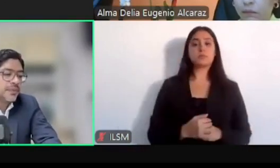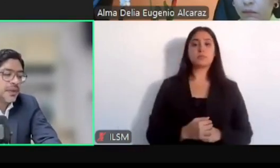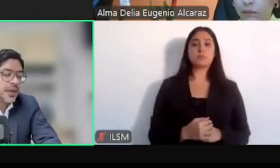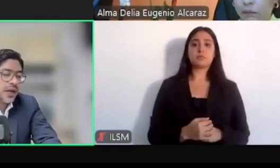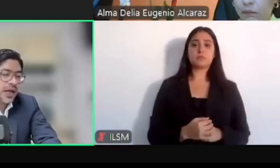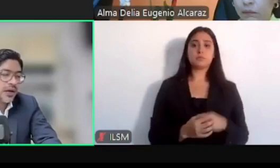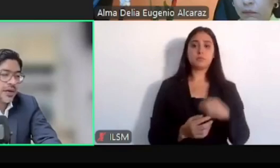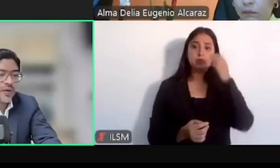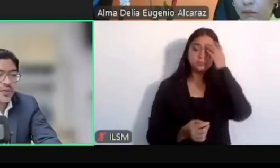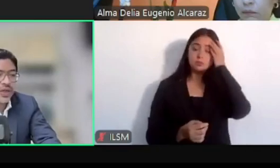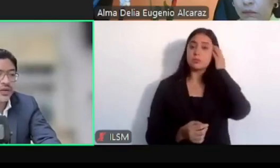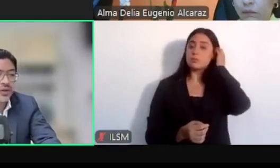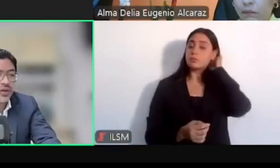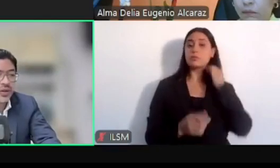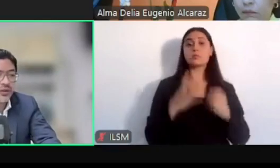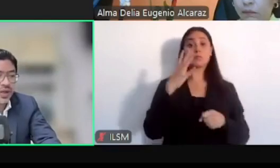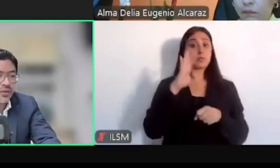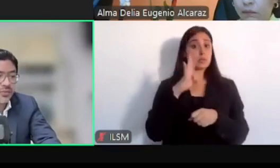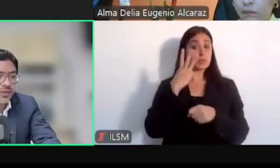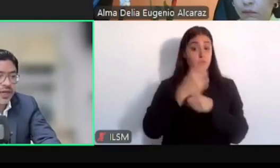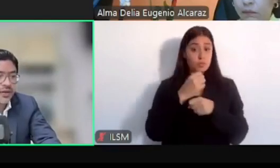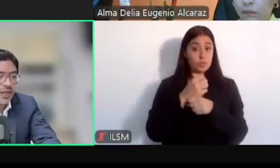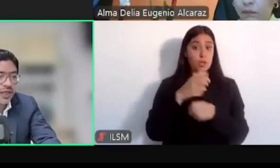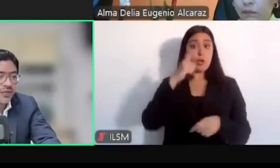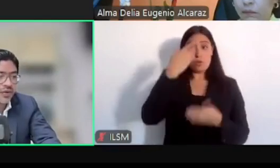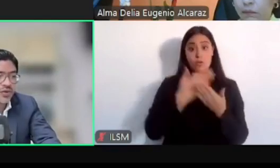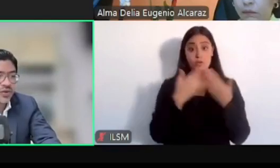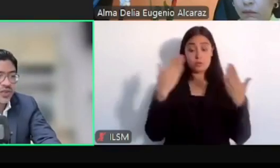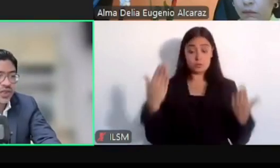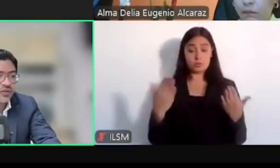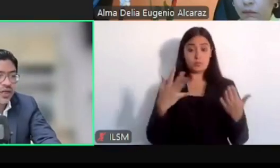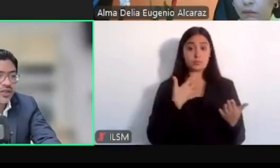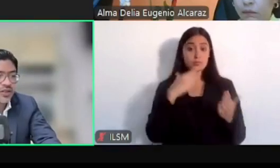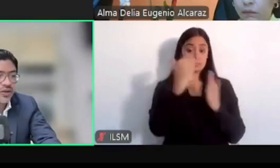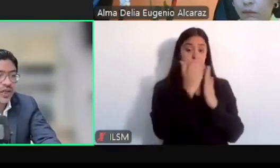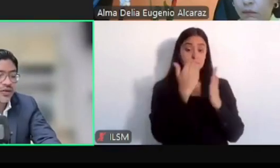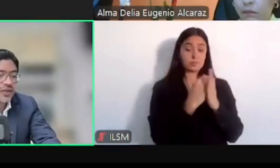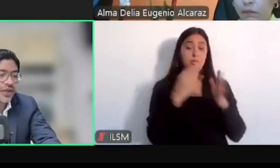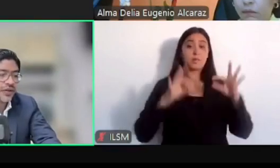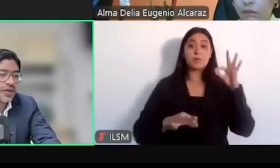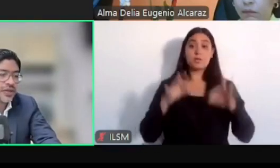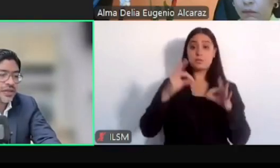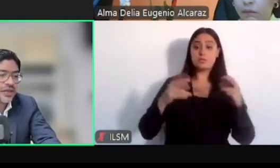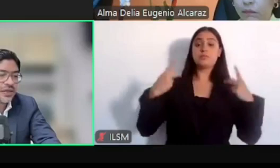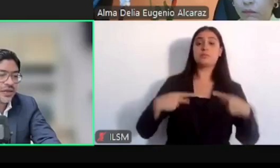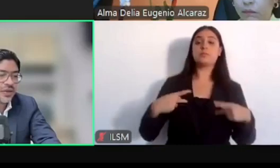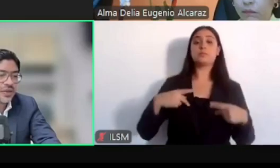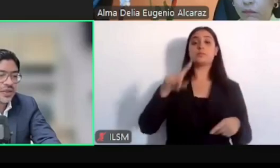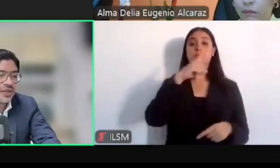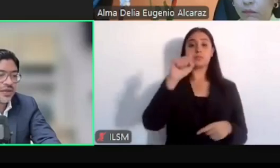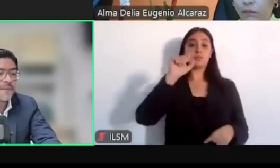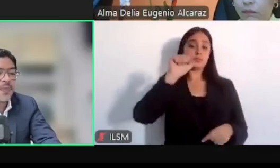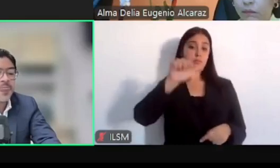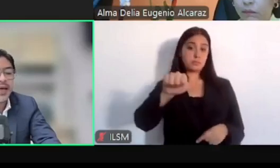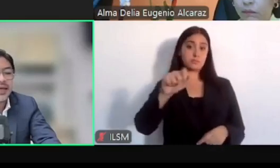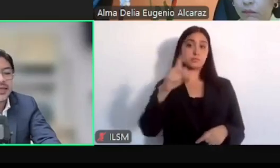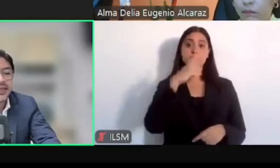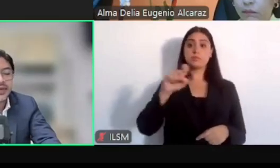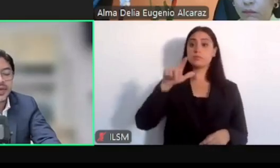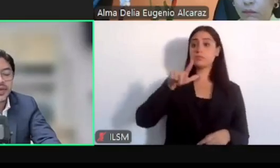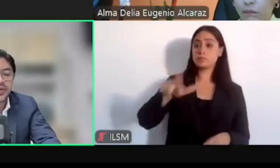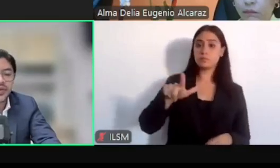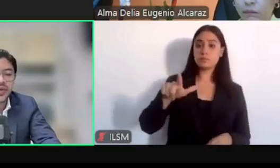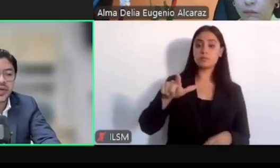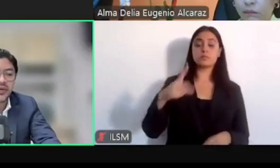en el noveno proyecto de hoy cuenta con el acuerdo plenario relativo de los juicios electorales ciudadanos 116 117